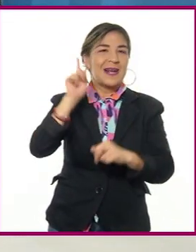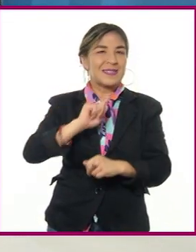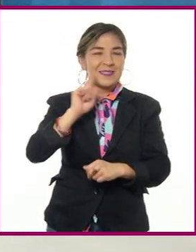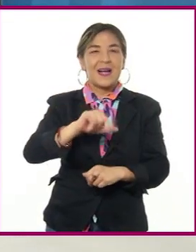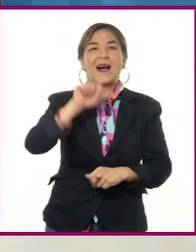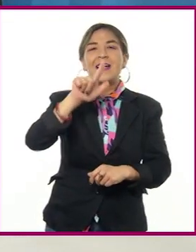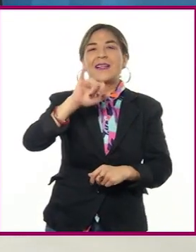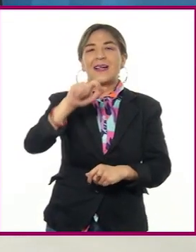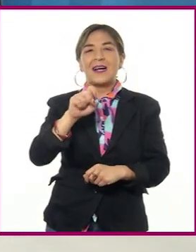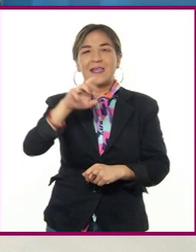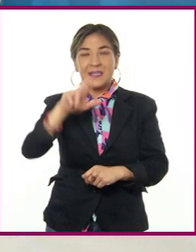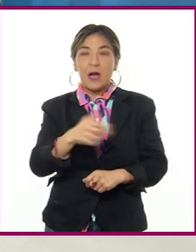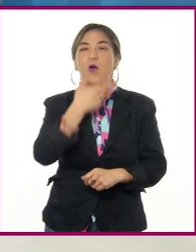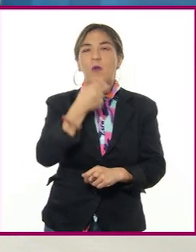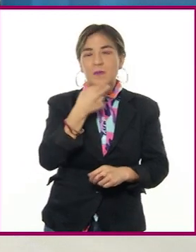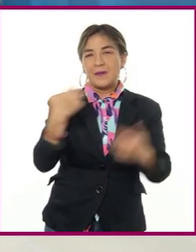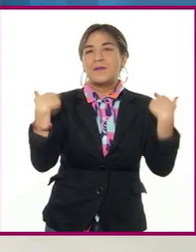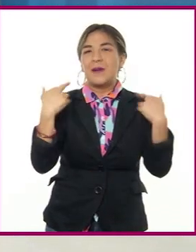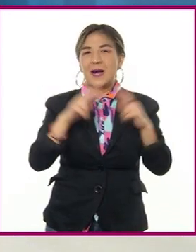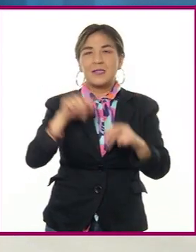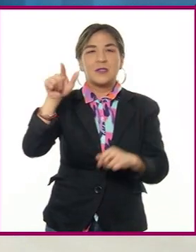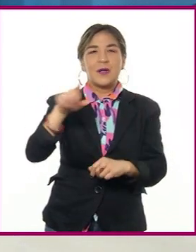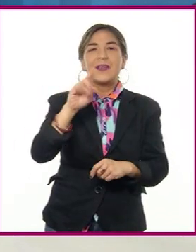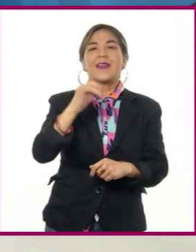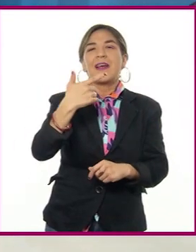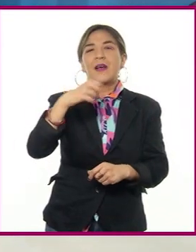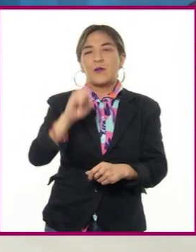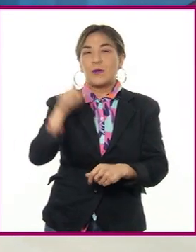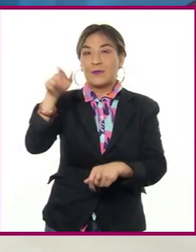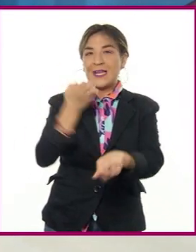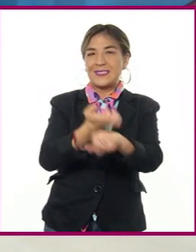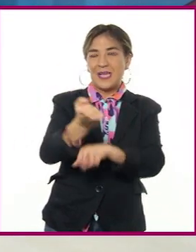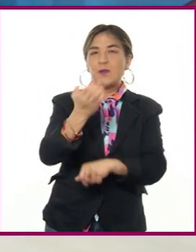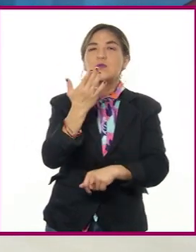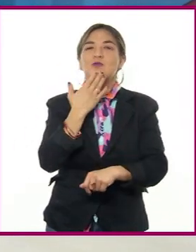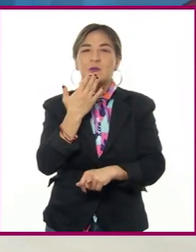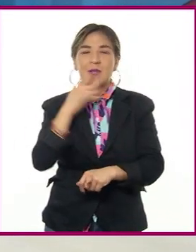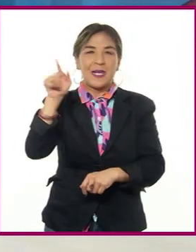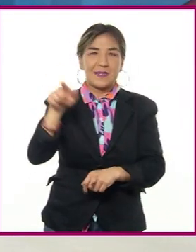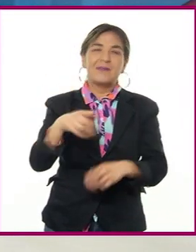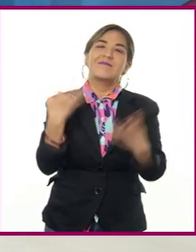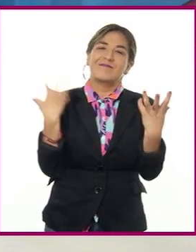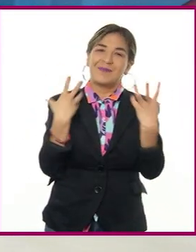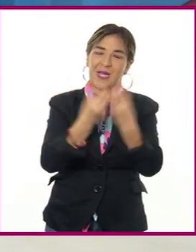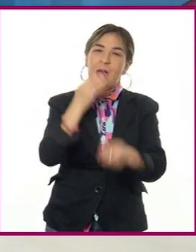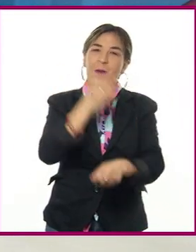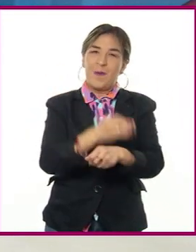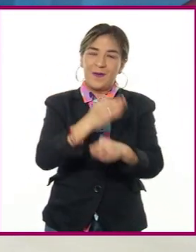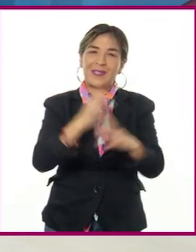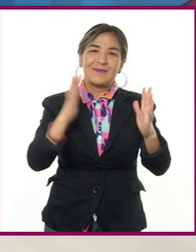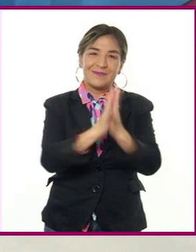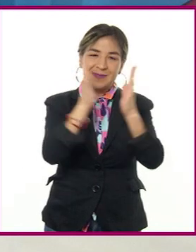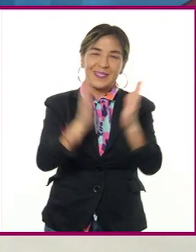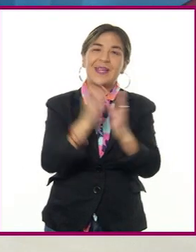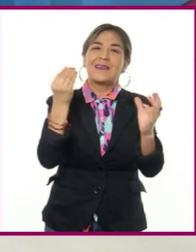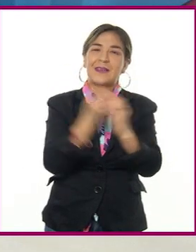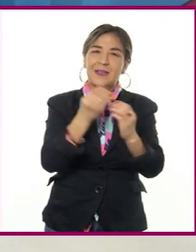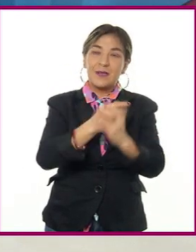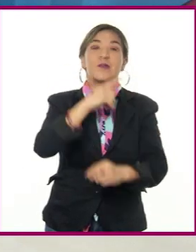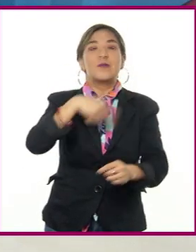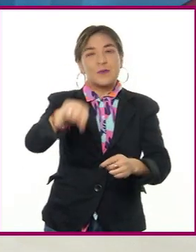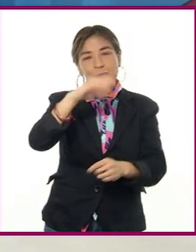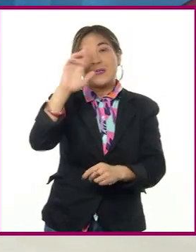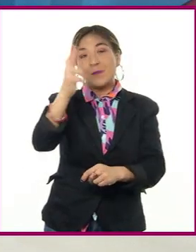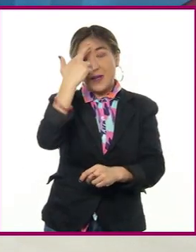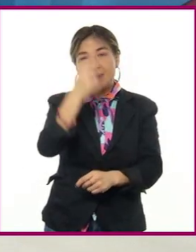al profesor Diego Sotomayor del Estado de Sonora su colaboración en esta sesión. Recuerden que aún nos queda mucho por